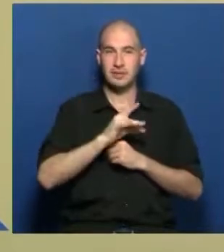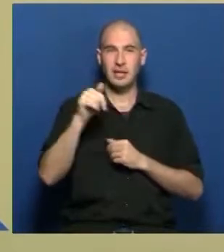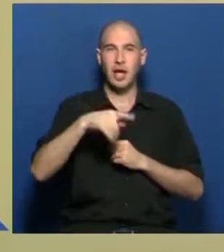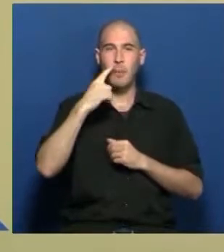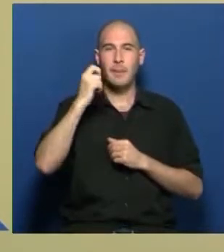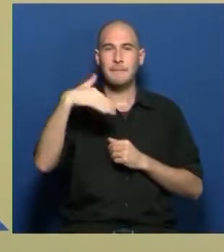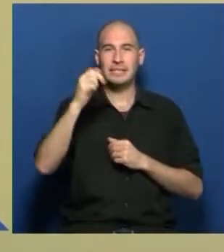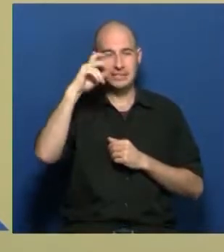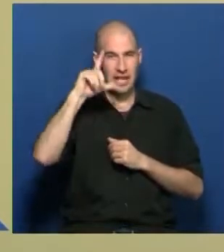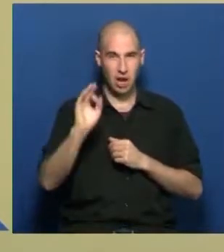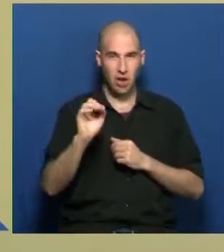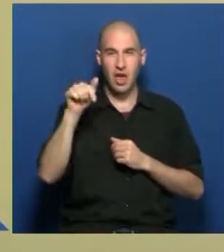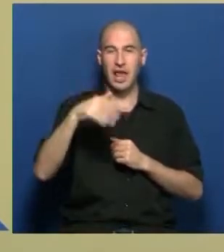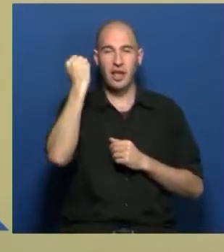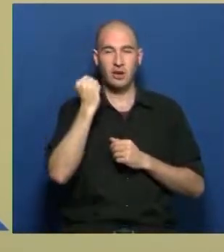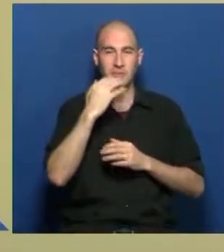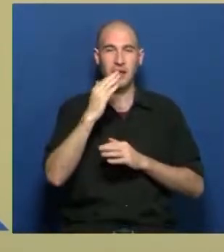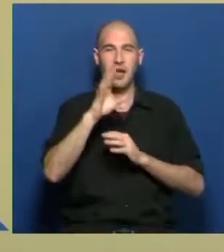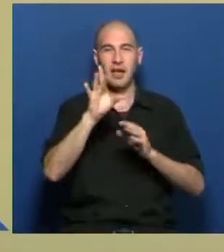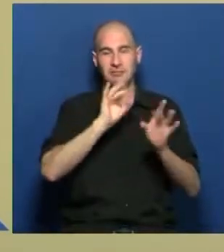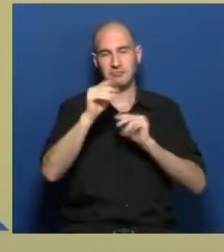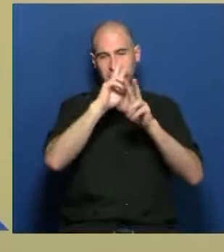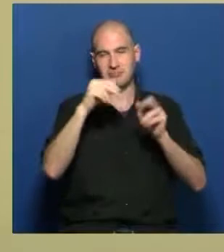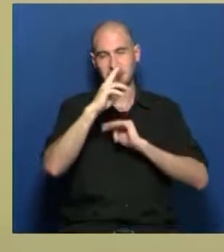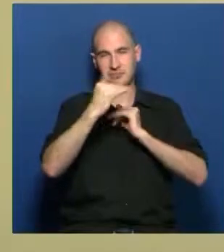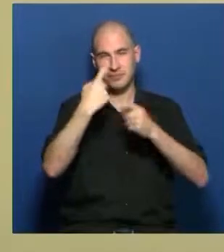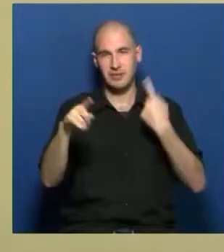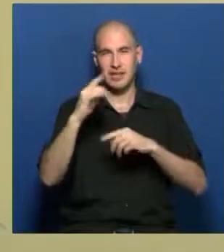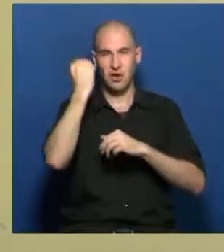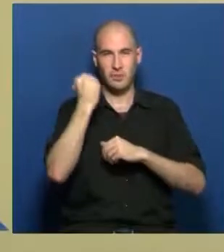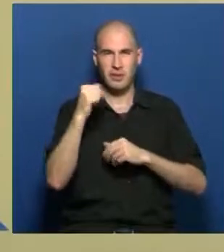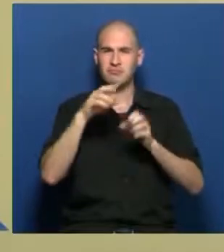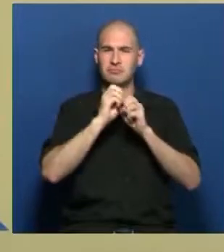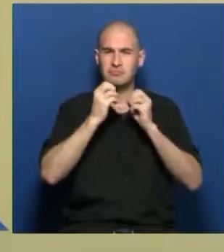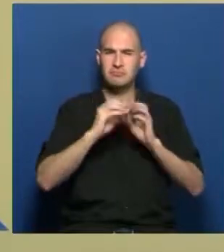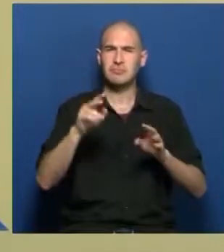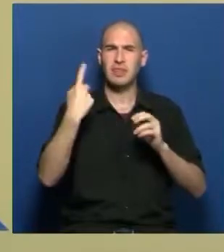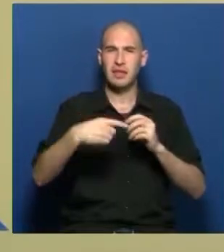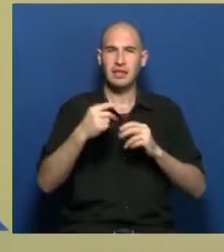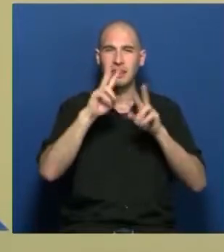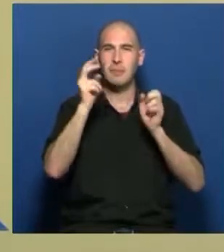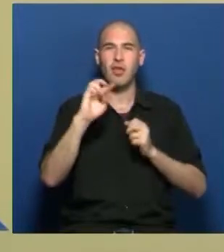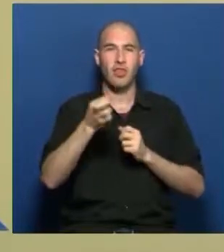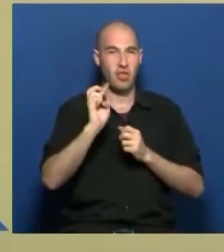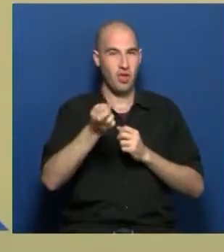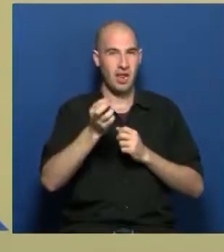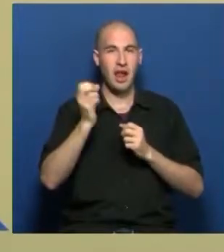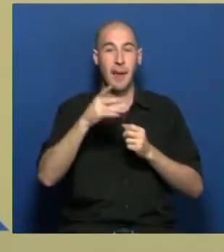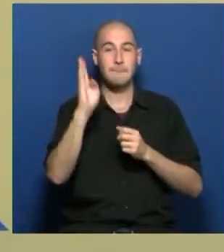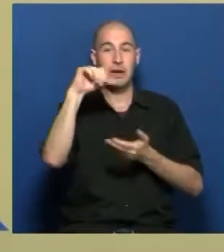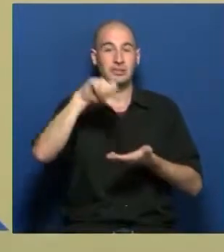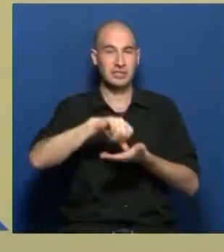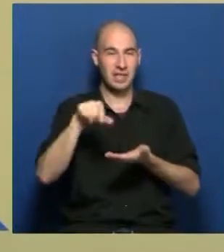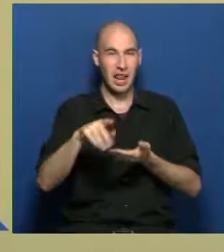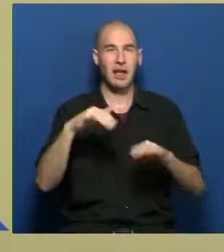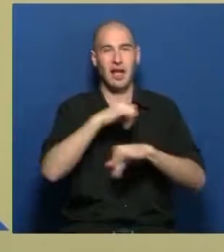a Marcelo Licanic, economista, a hablar sobre diferentes temas de coyuntura económica. El disparador un poco es el tema del dólar tras esta salida del Banco